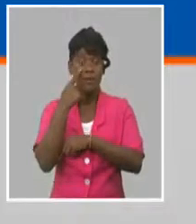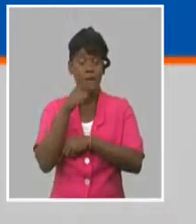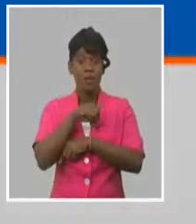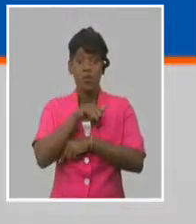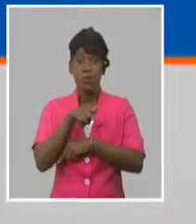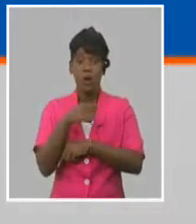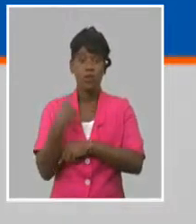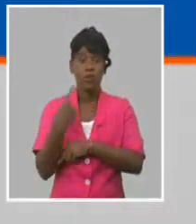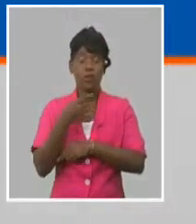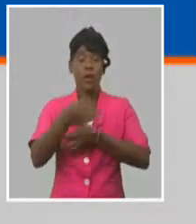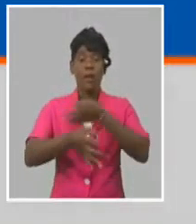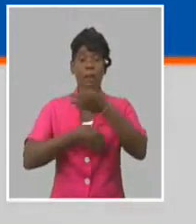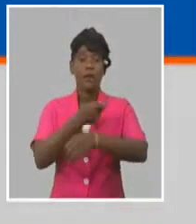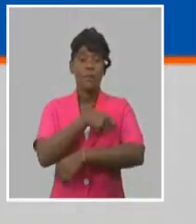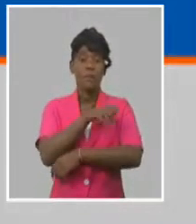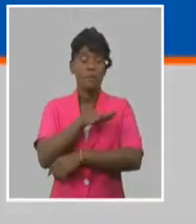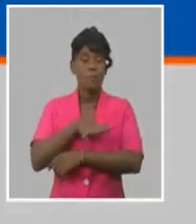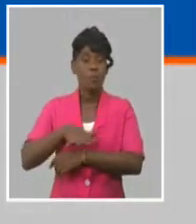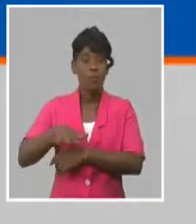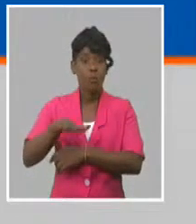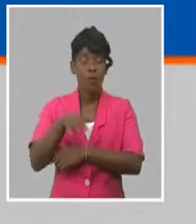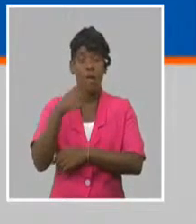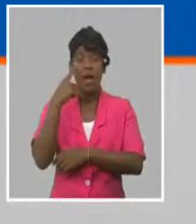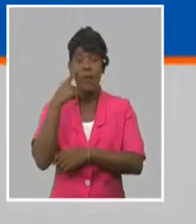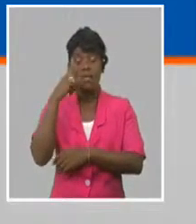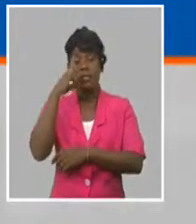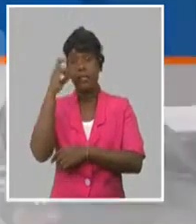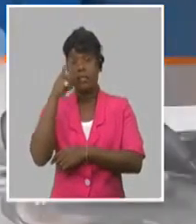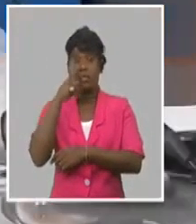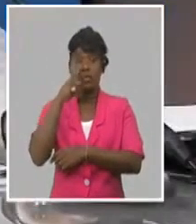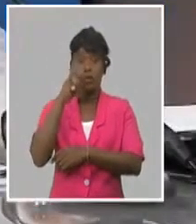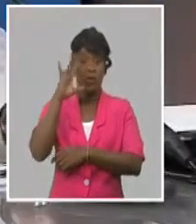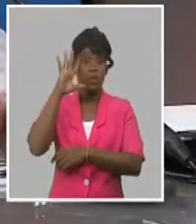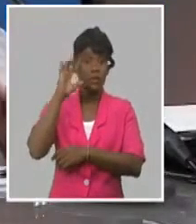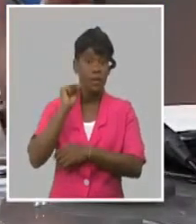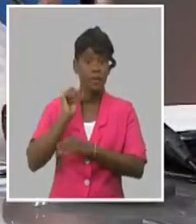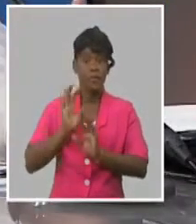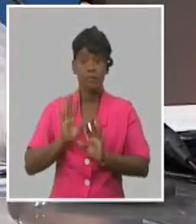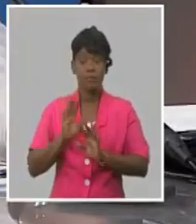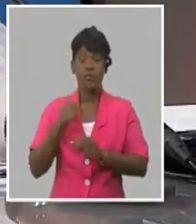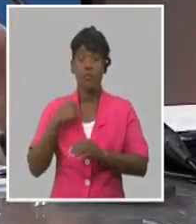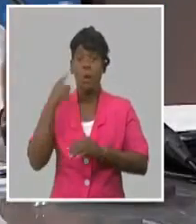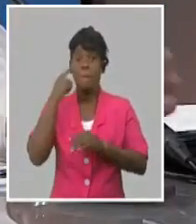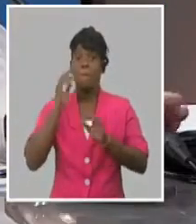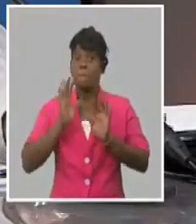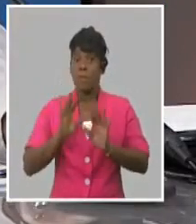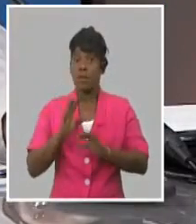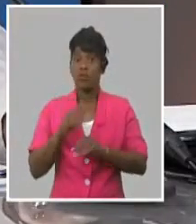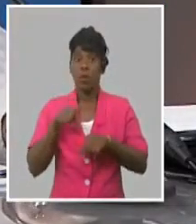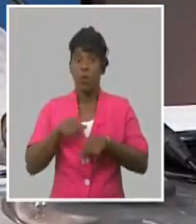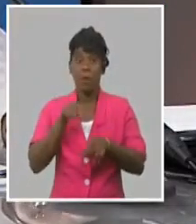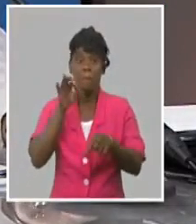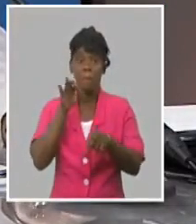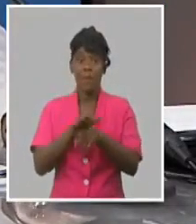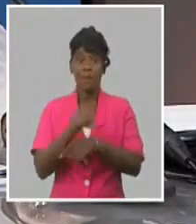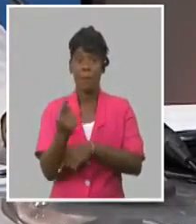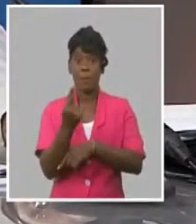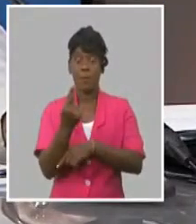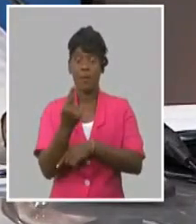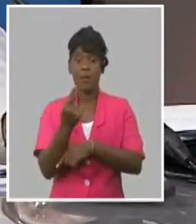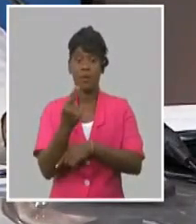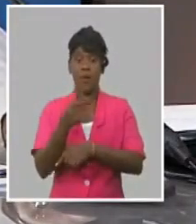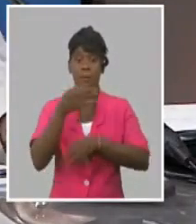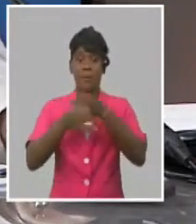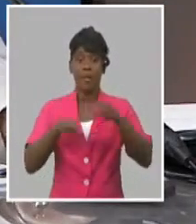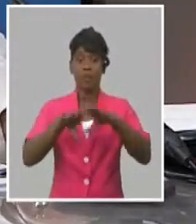vamos a tocar estos temas y pido comprensión de que no todo se podrá decir desde el primer día. Sé